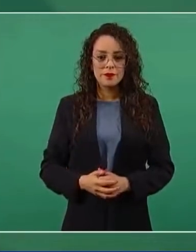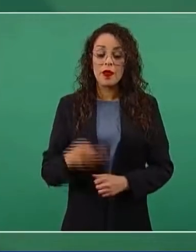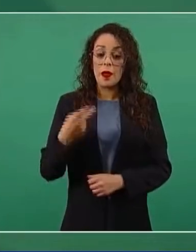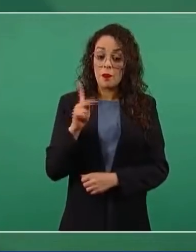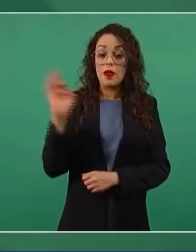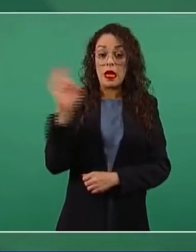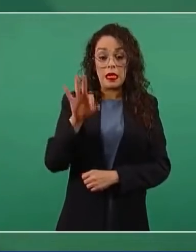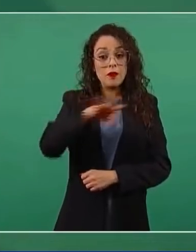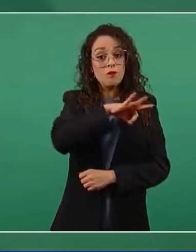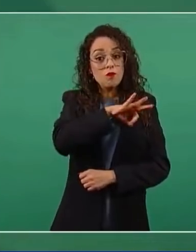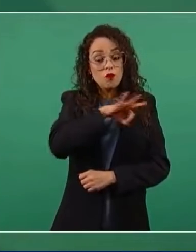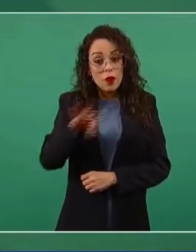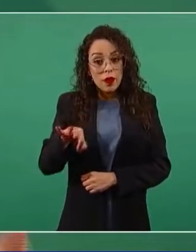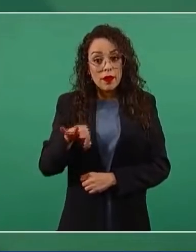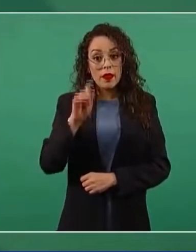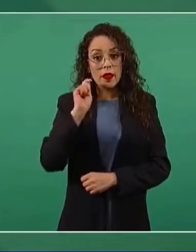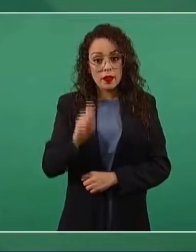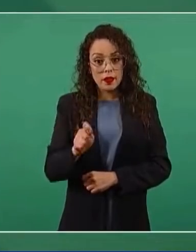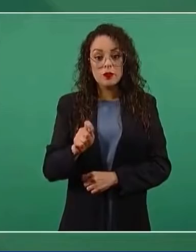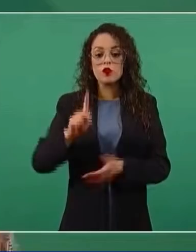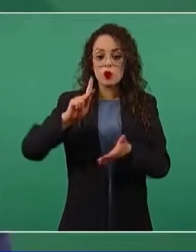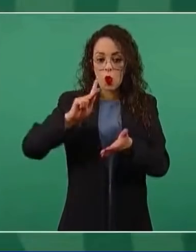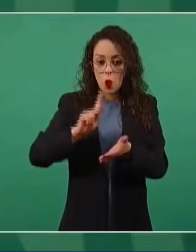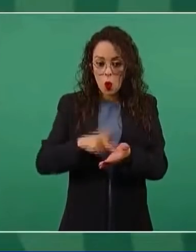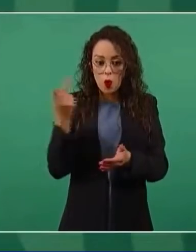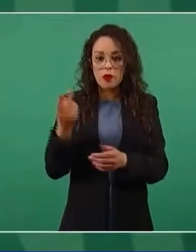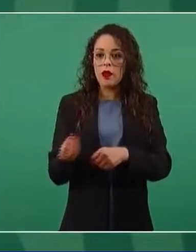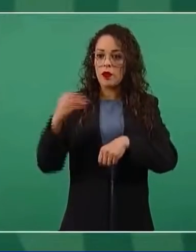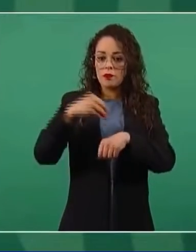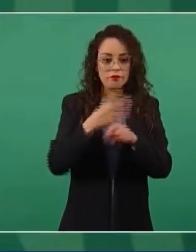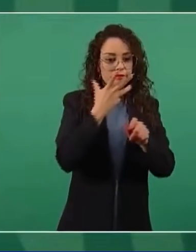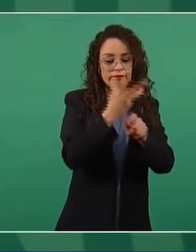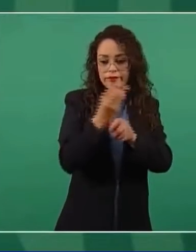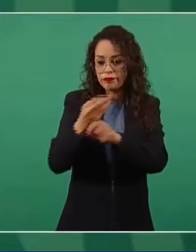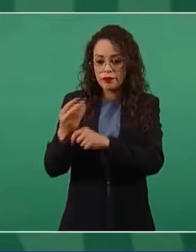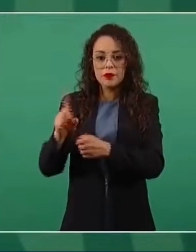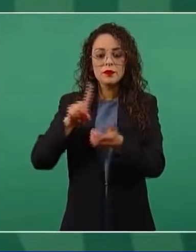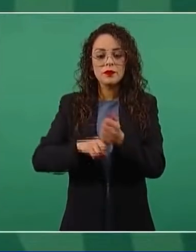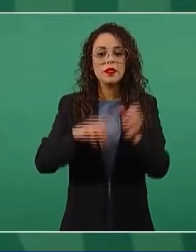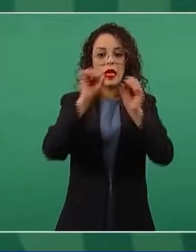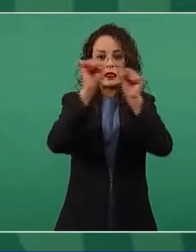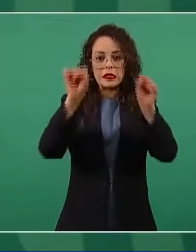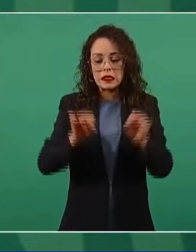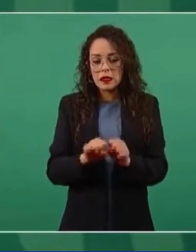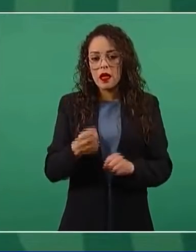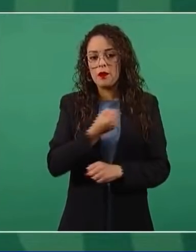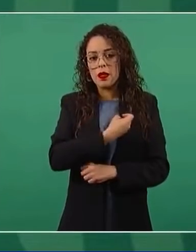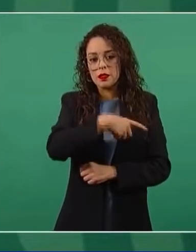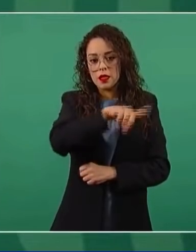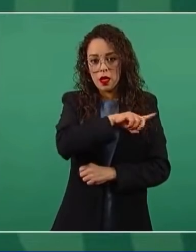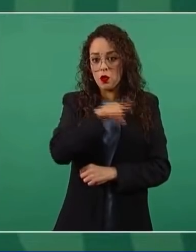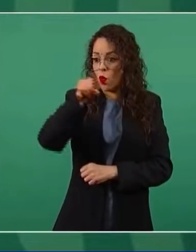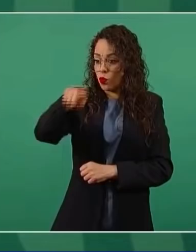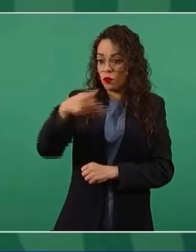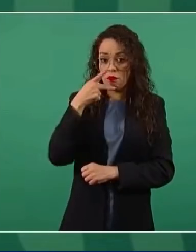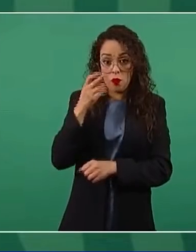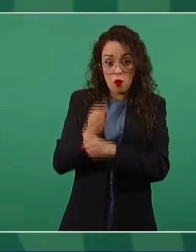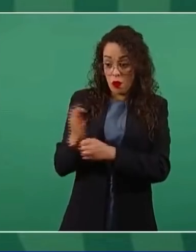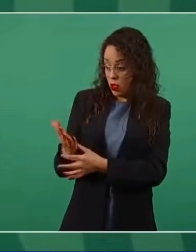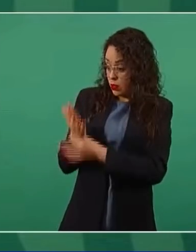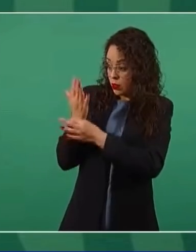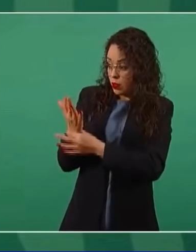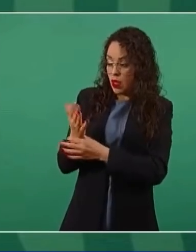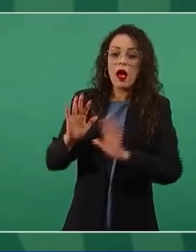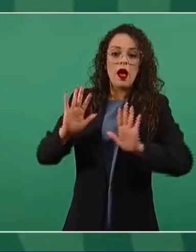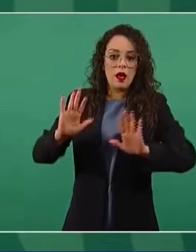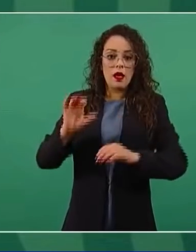restablecer el sistema de salud que tenía, según lo que estás manifestando, la